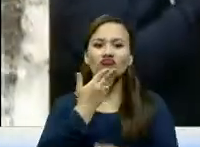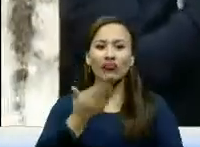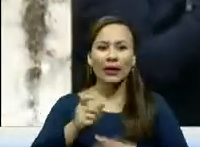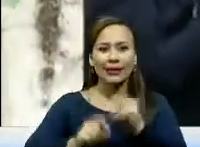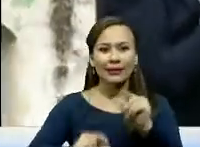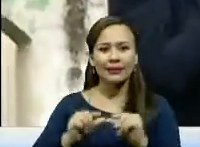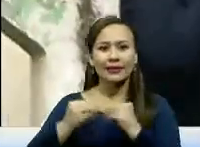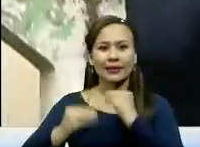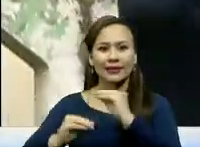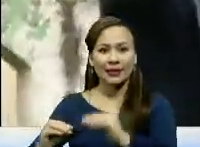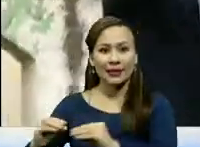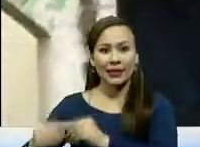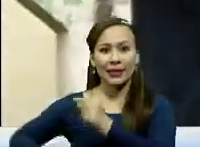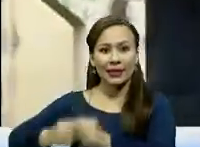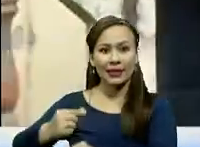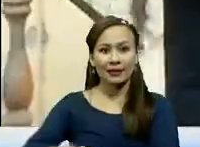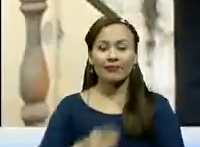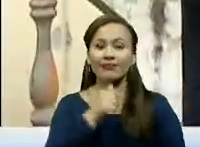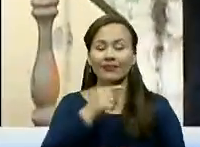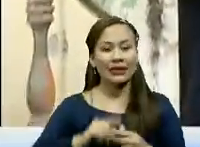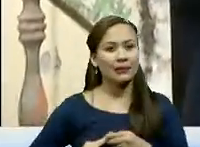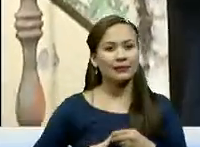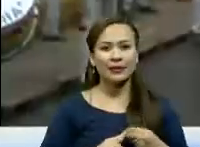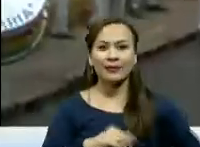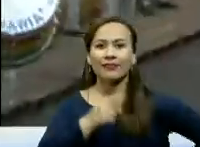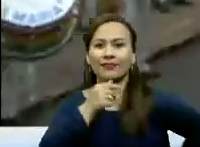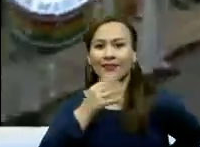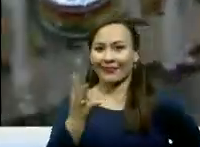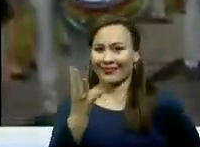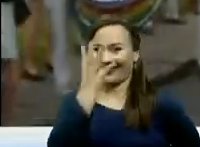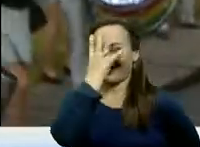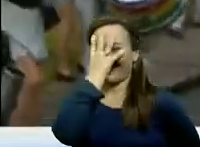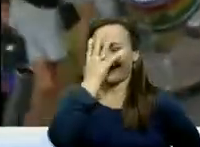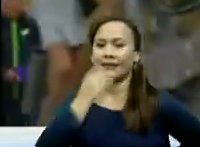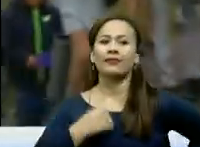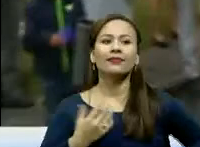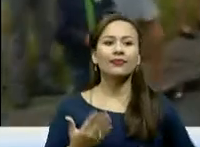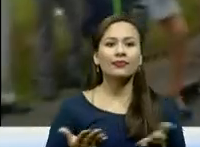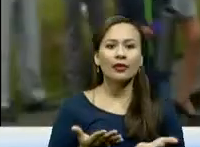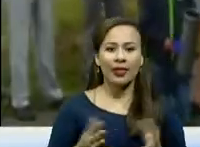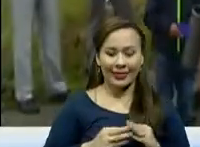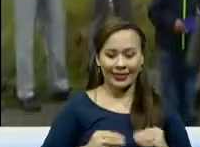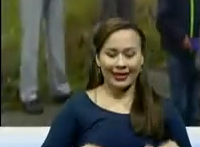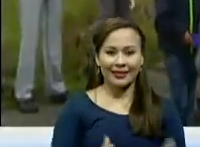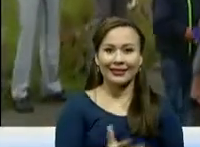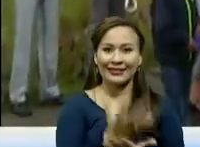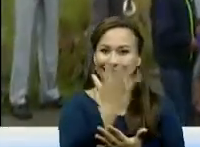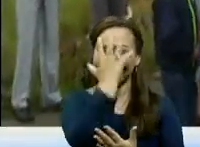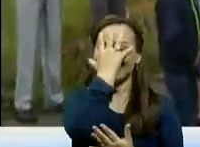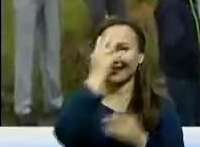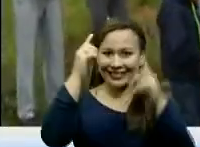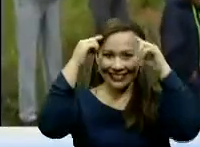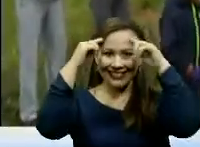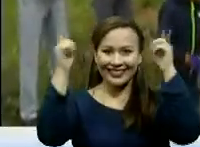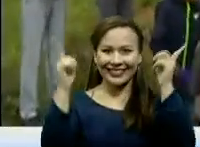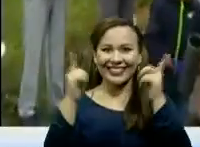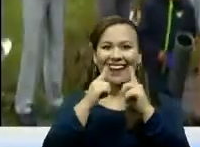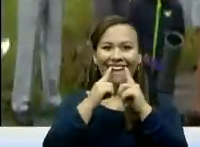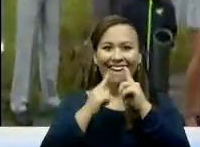generación. Sin embargo, el principal atractivo son las máscaras, que son hechas a base de un molde de tierra y adornadas con dientes de